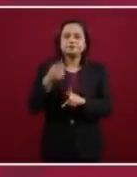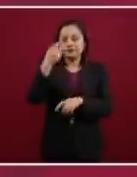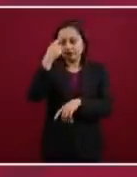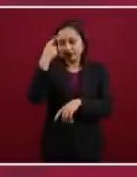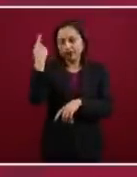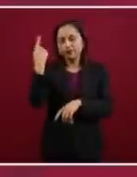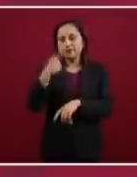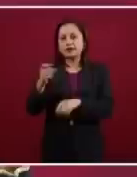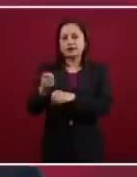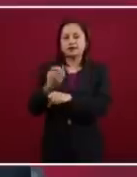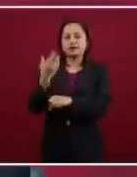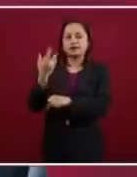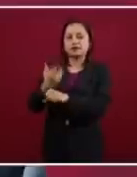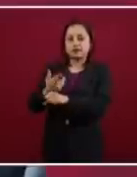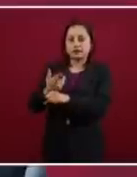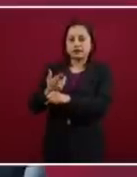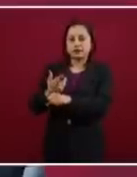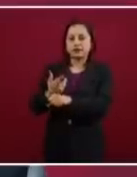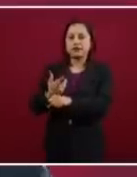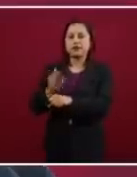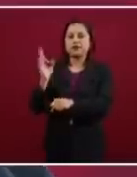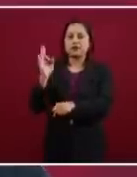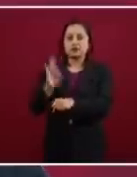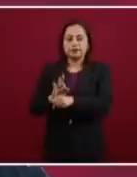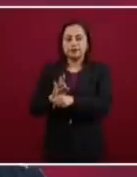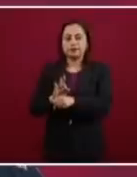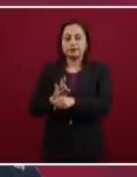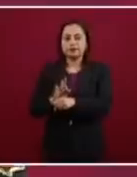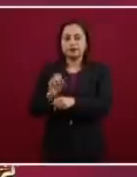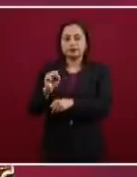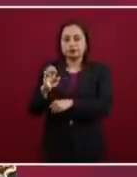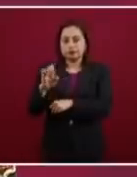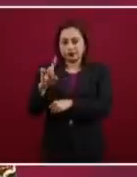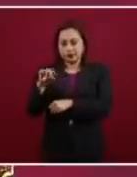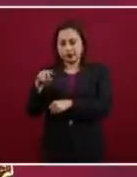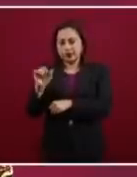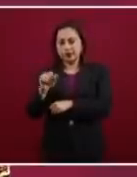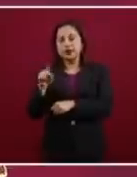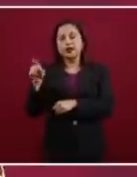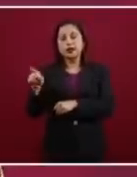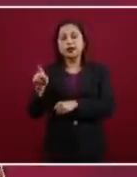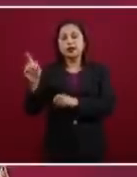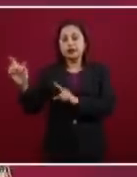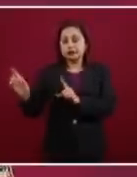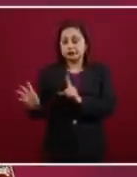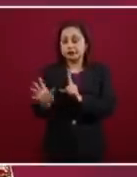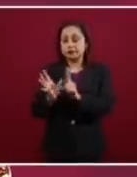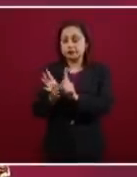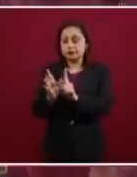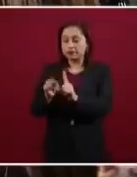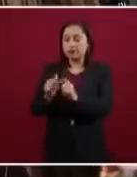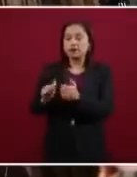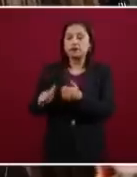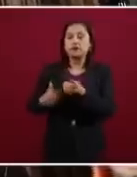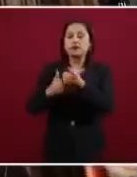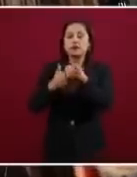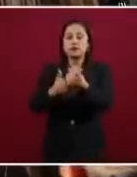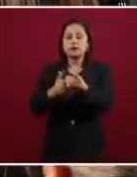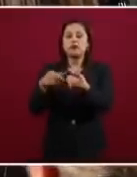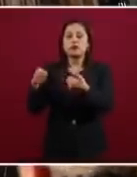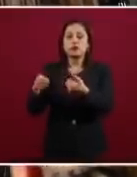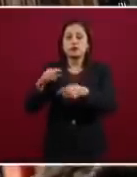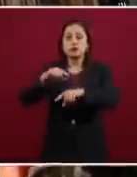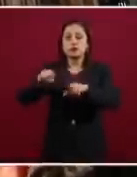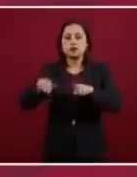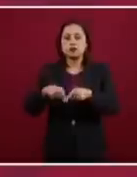este caso el de la voz s ese organismo de apoyo al secretario está conformado por el jefe de estado mayor